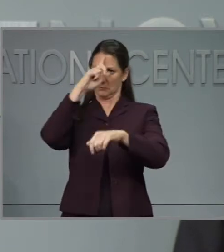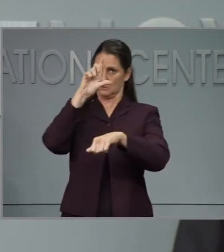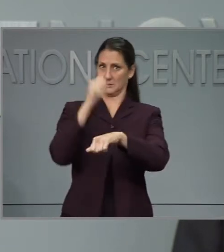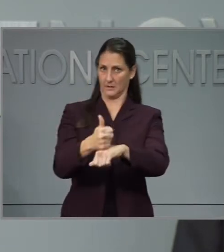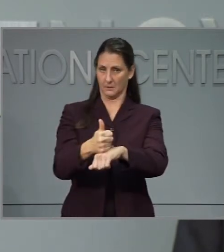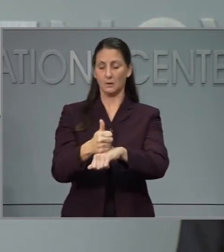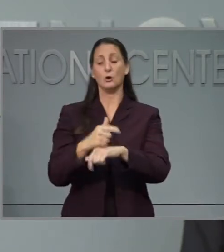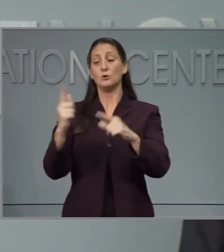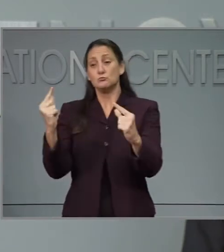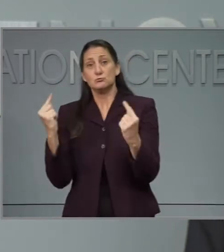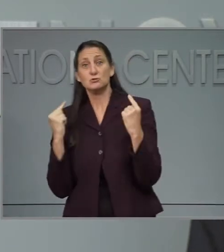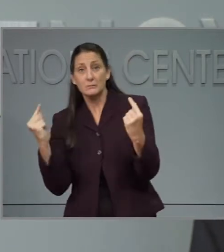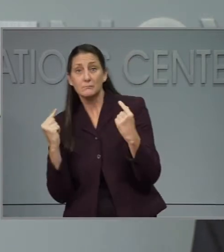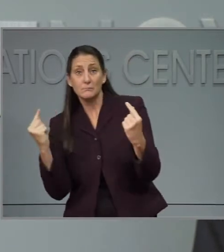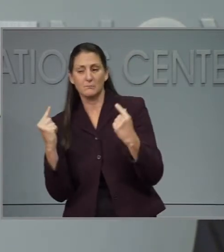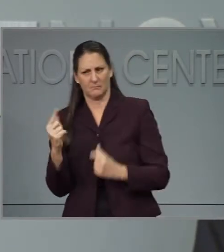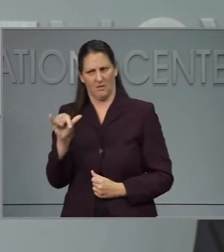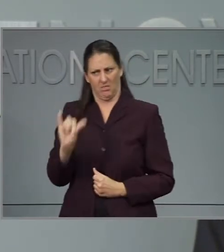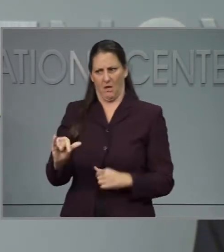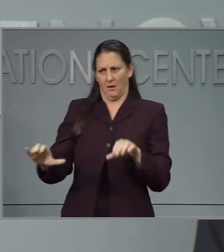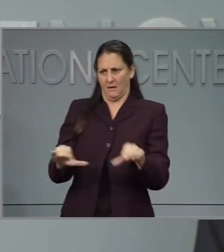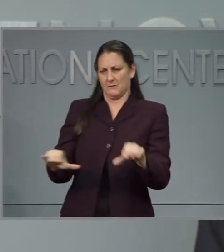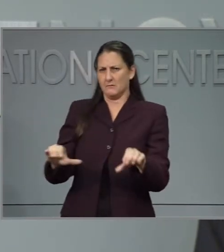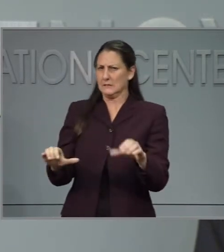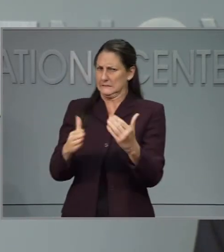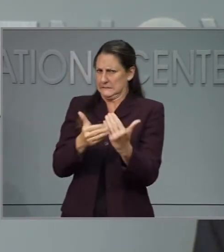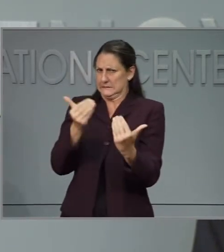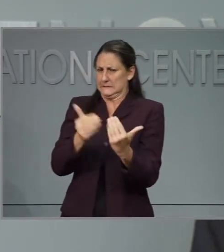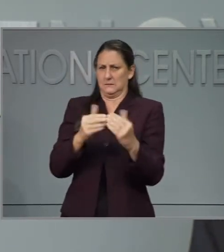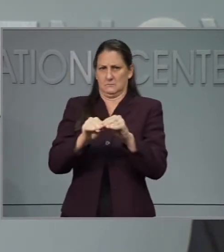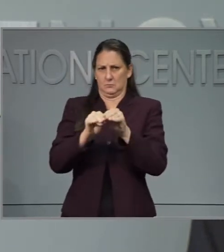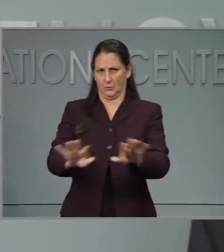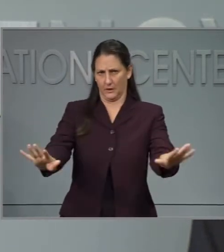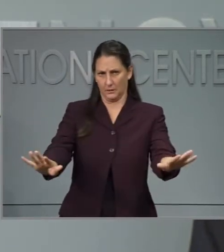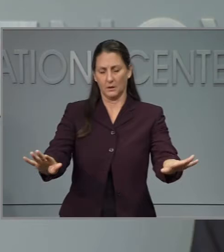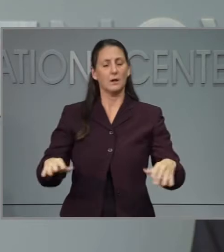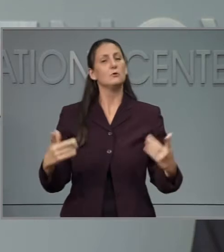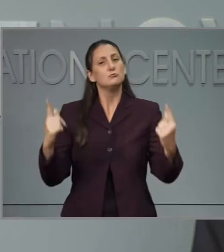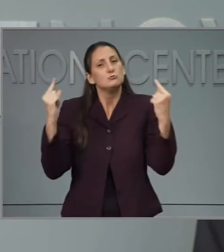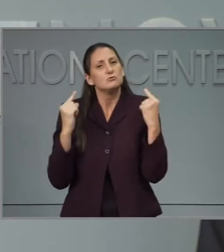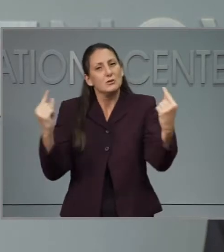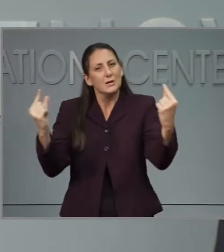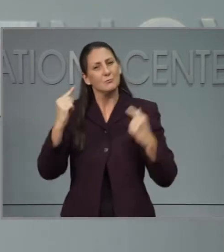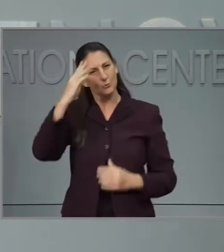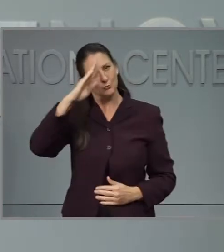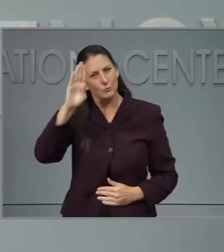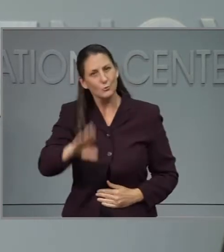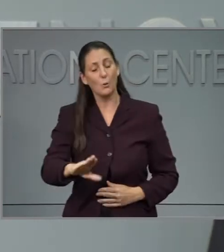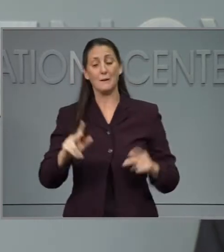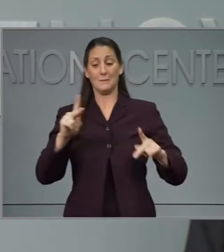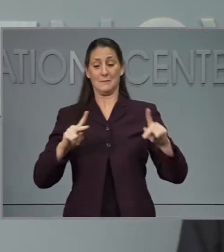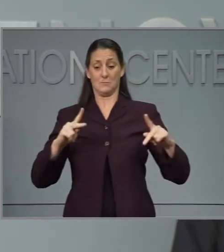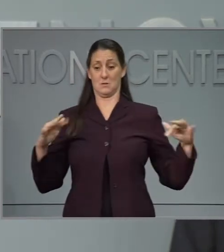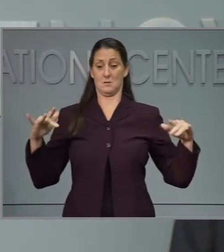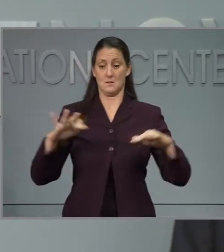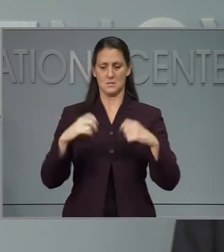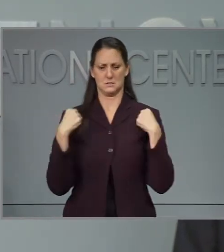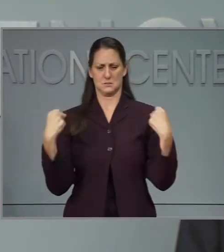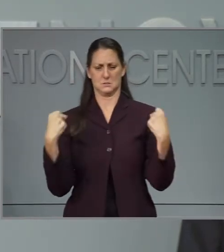la oportunidad de tener más transmisión viral. Hemos ya hablado que los gimnasios son sitios en donde las personas respiran